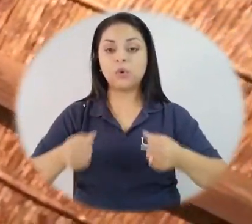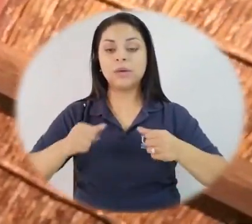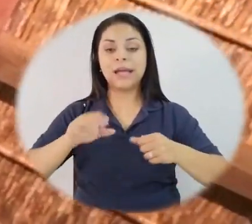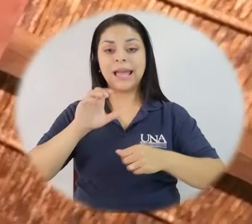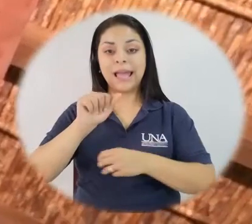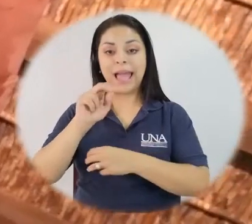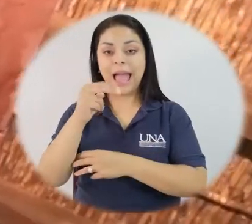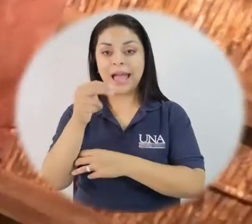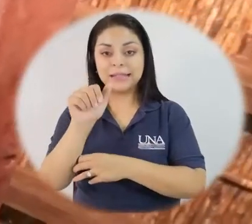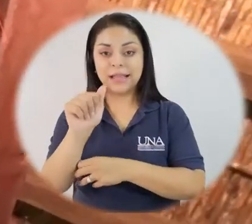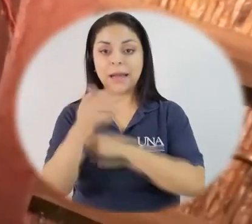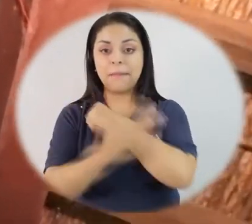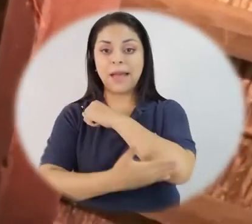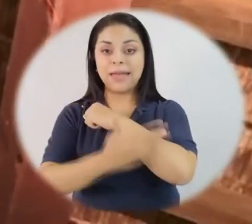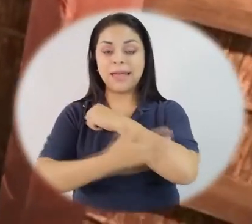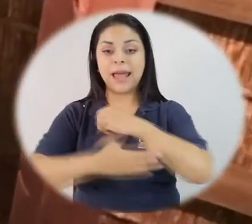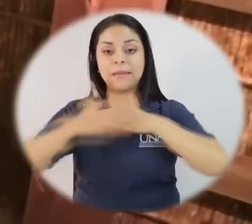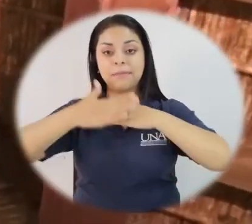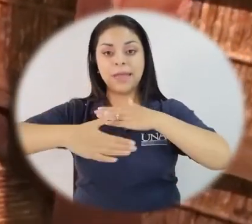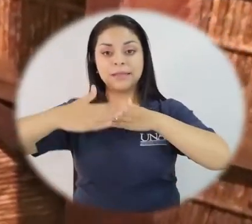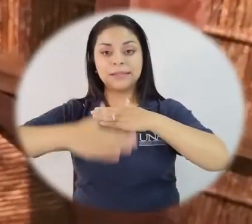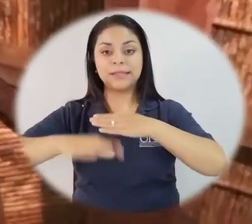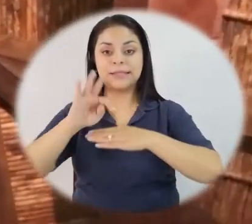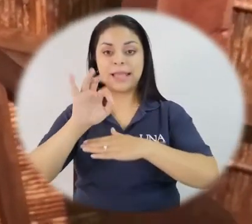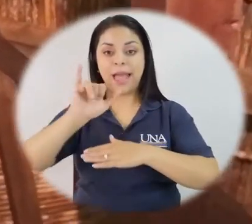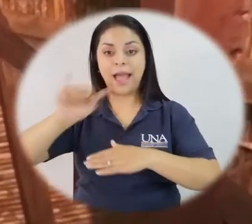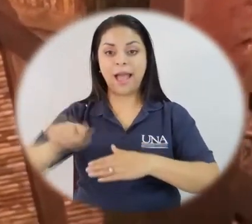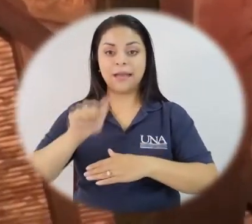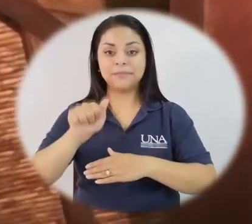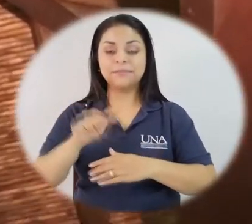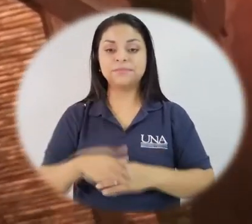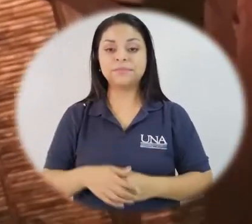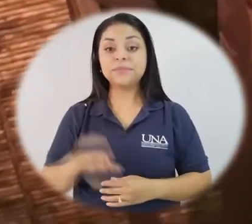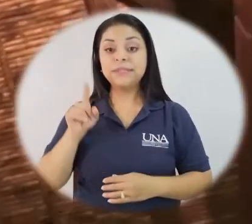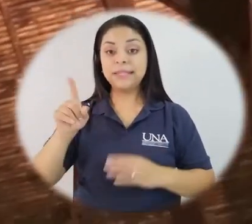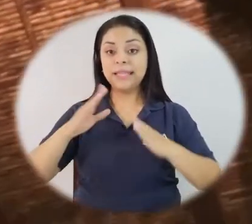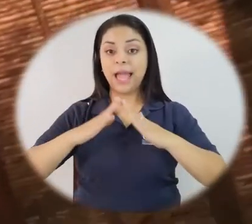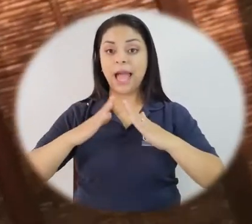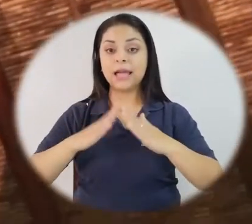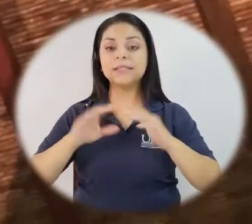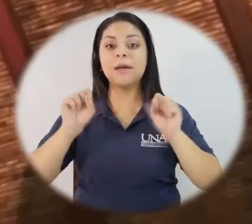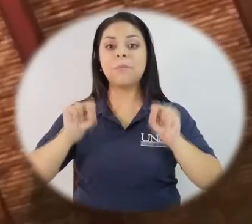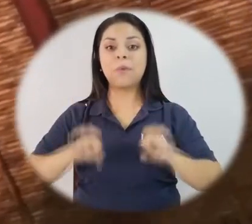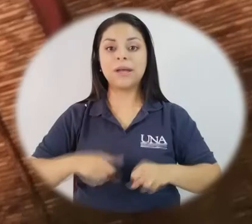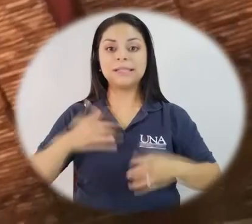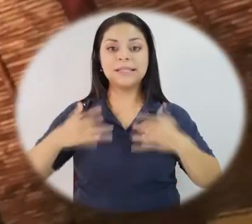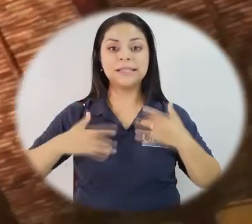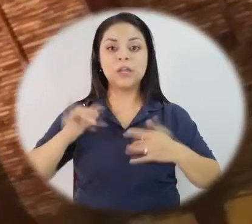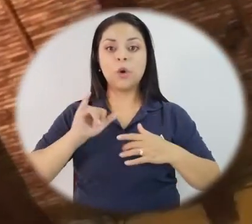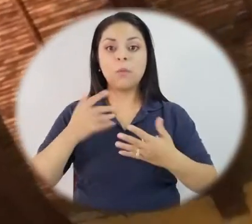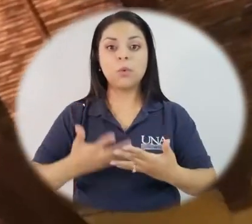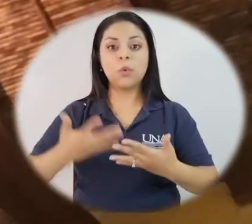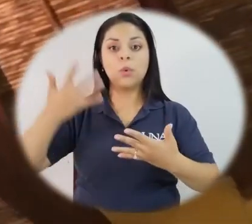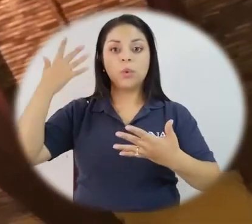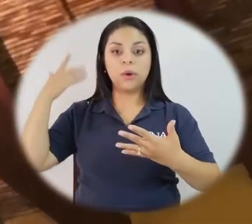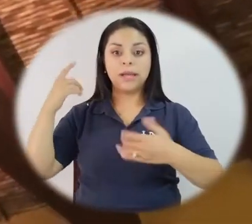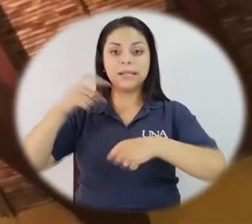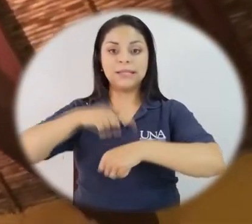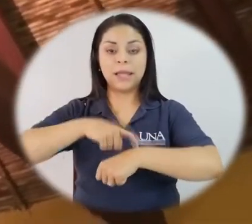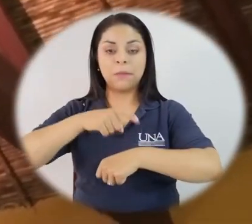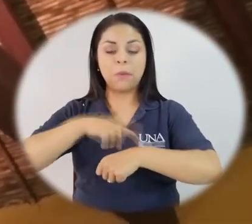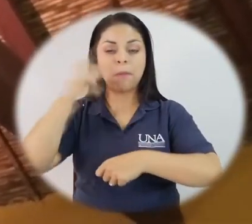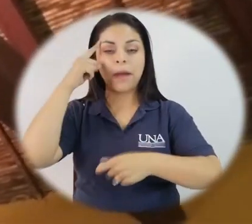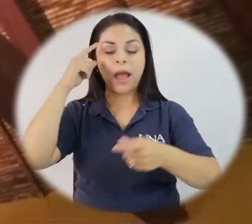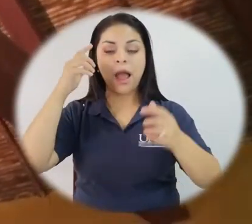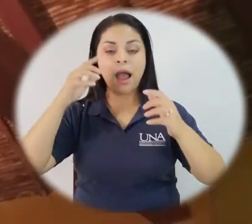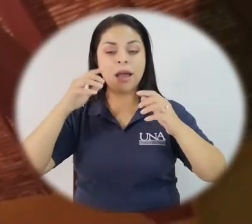caña, madera y piezas de teja. En esta casa se puede viajar en el tiempo para recrear lo que